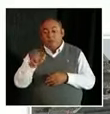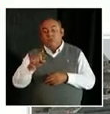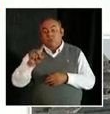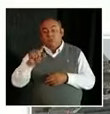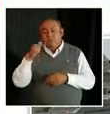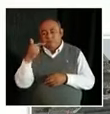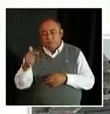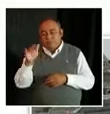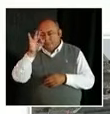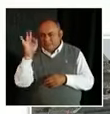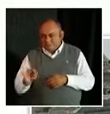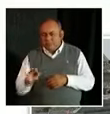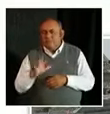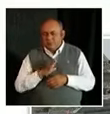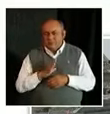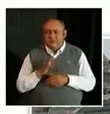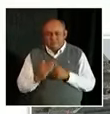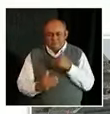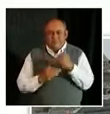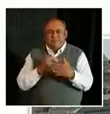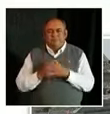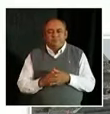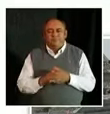47.37%. Se han colocado